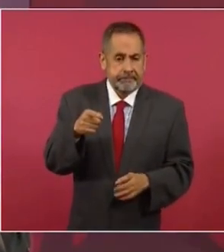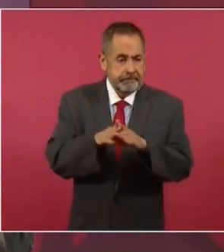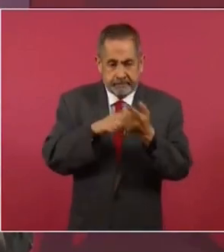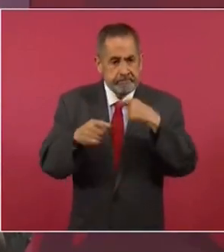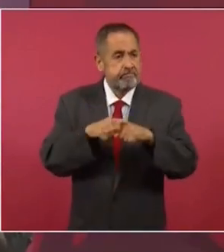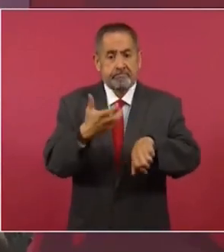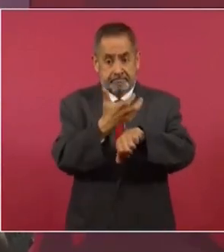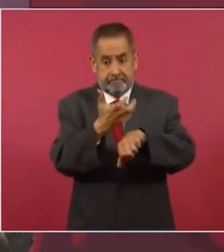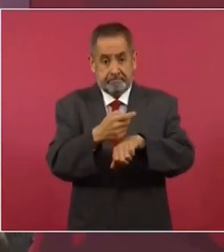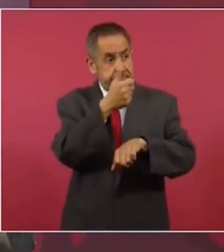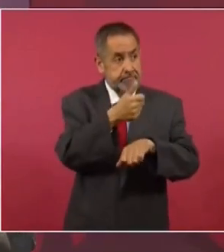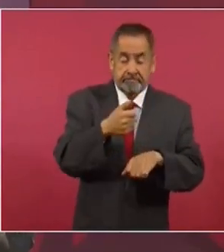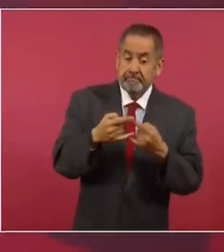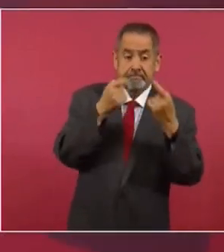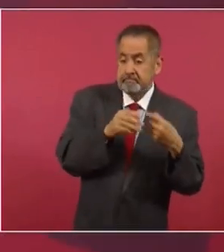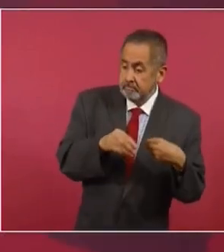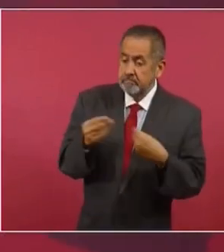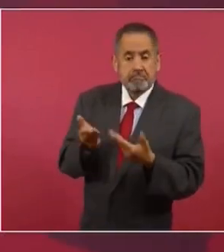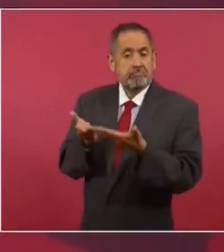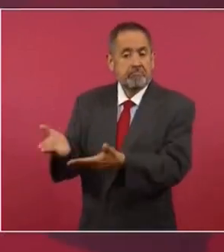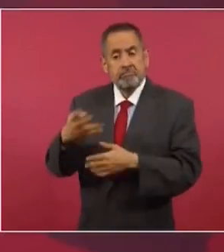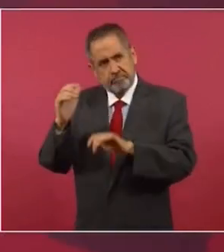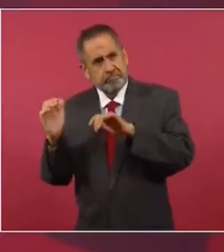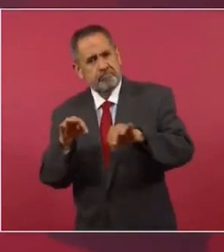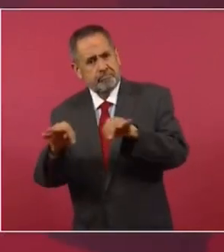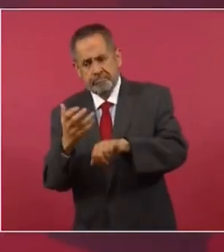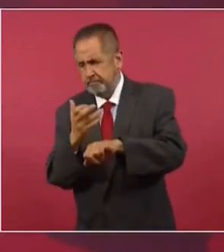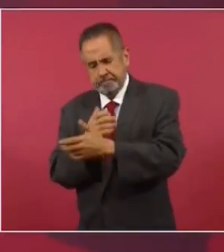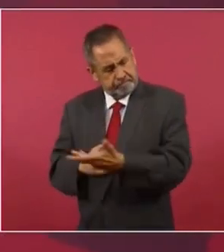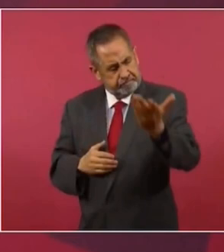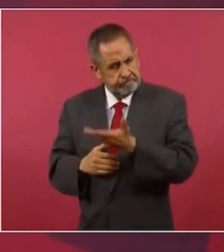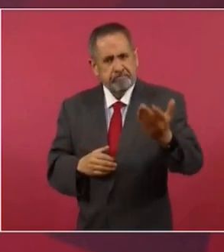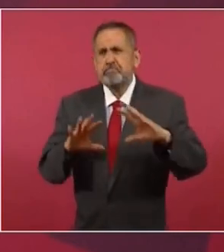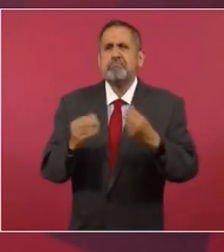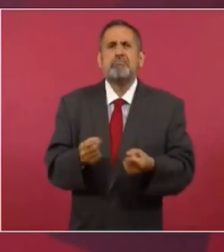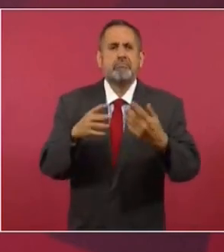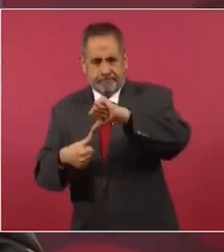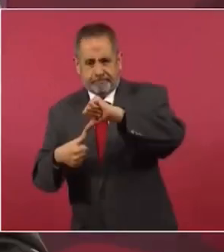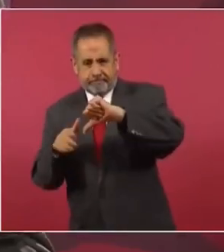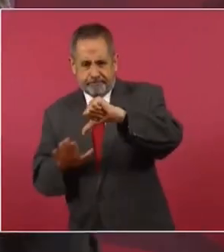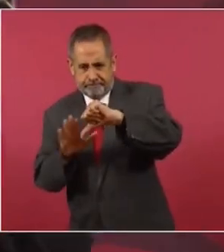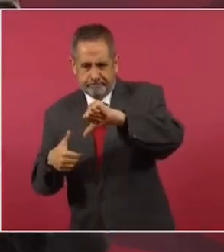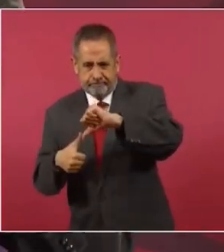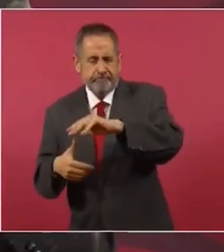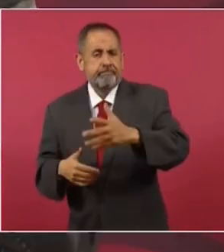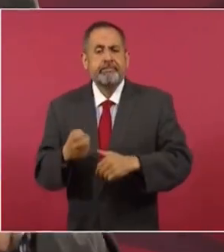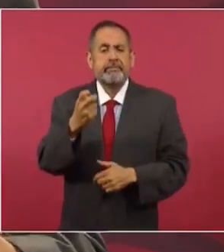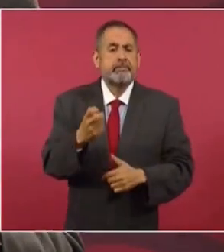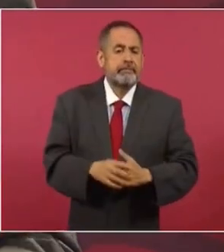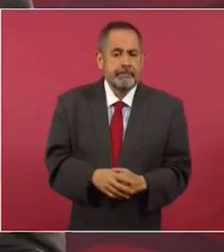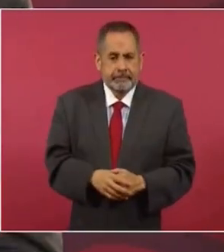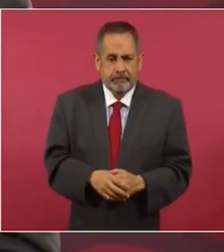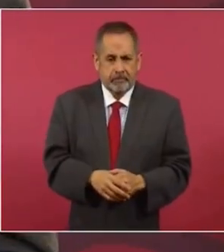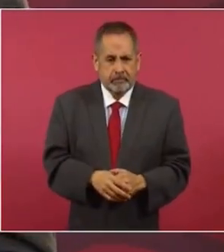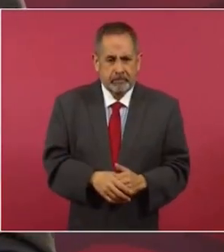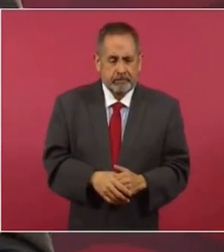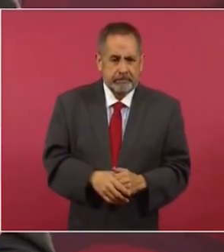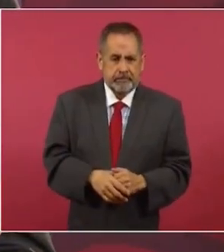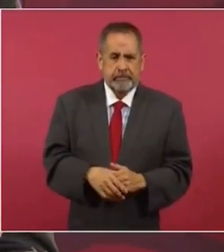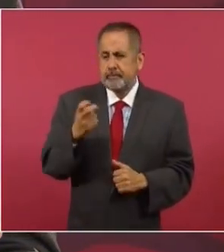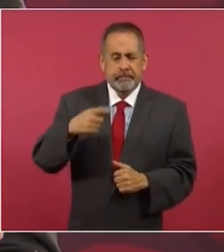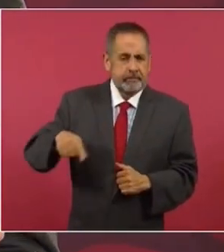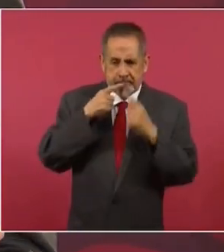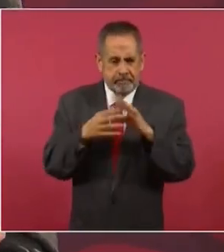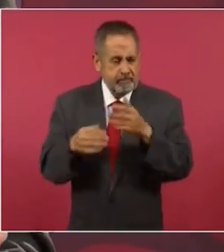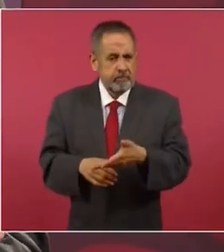logra que Estados Unidos ofrezca visas de trabajo. En estos tiempos, 400,000 visas. Y eso se ha